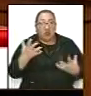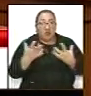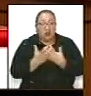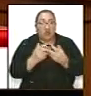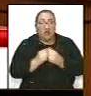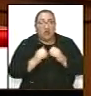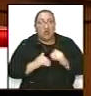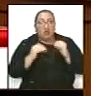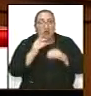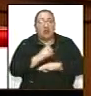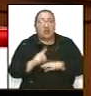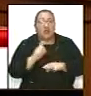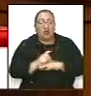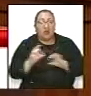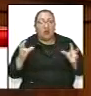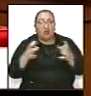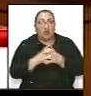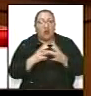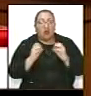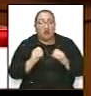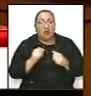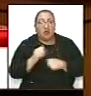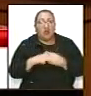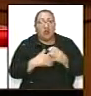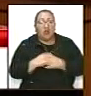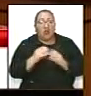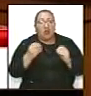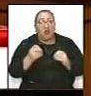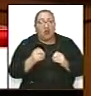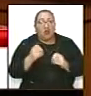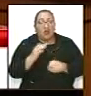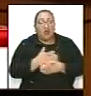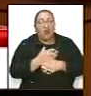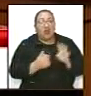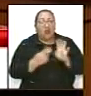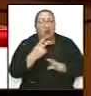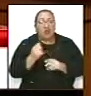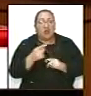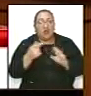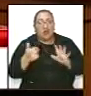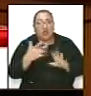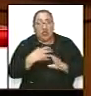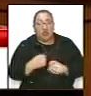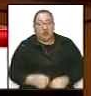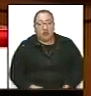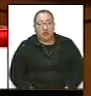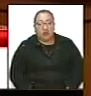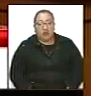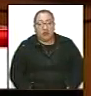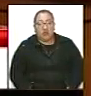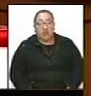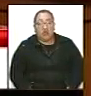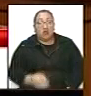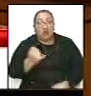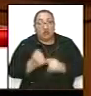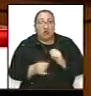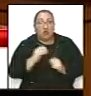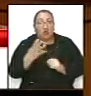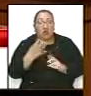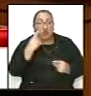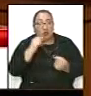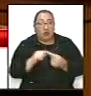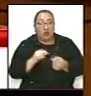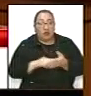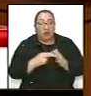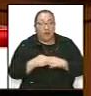el crecimiento y desarrollo integral de las y los adolescentes entre los 12 y 17 años de edad. Y por último, el cuarto objetivo